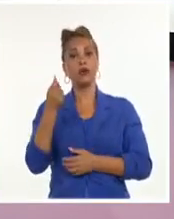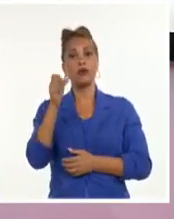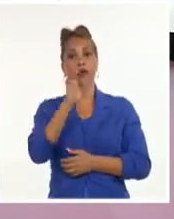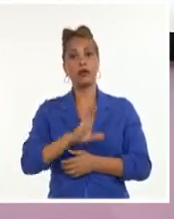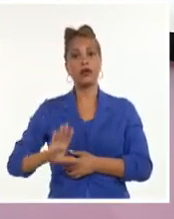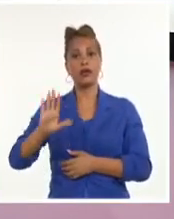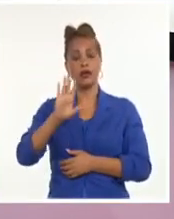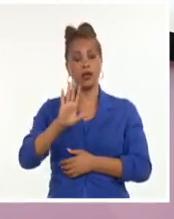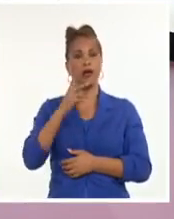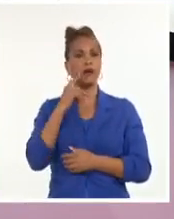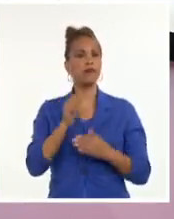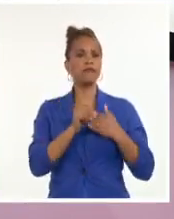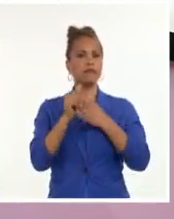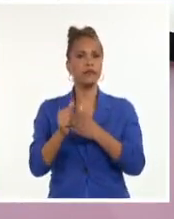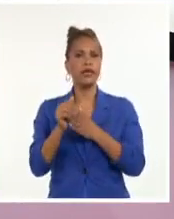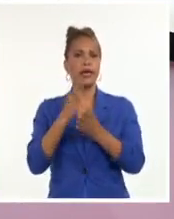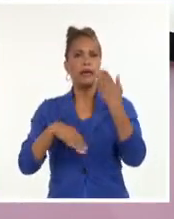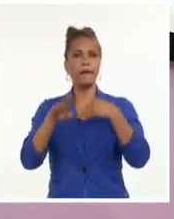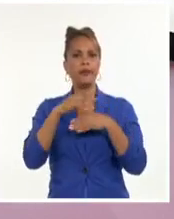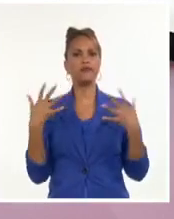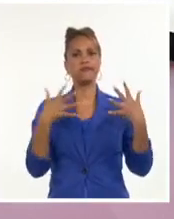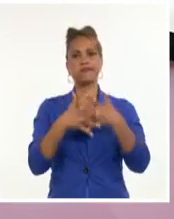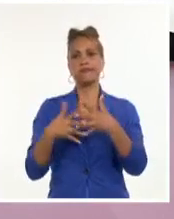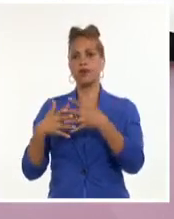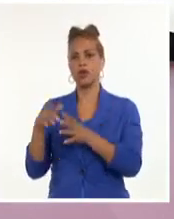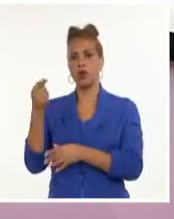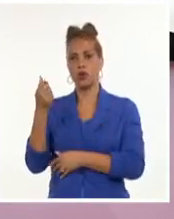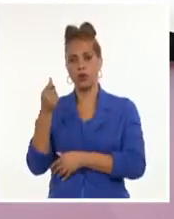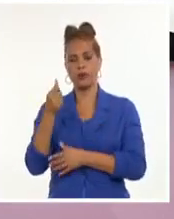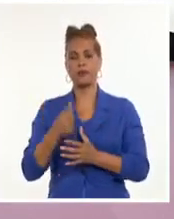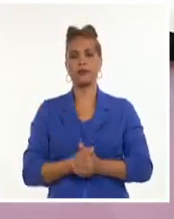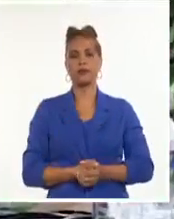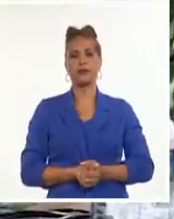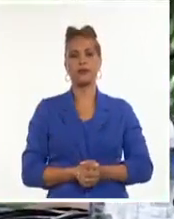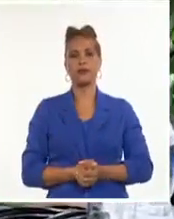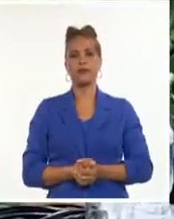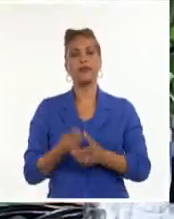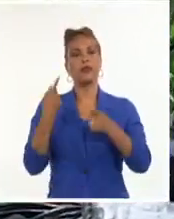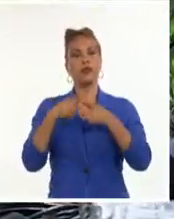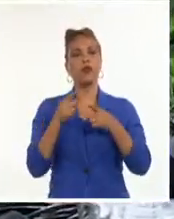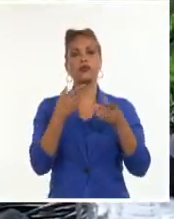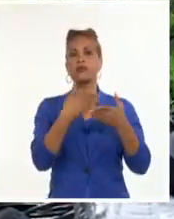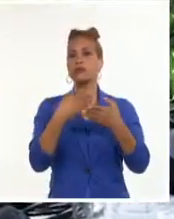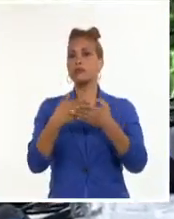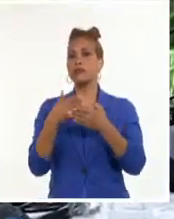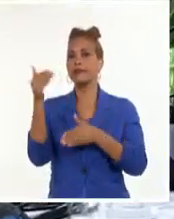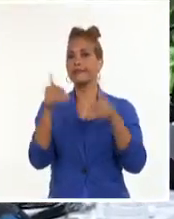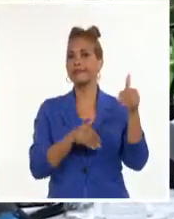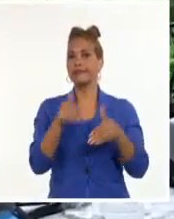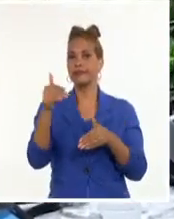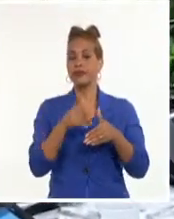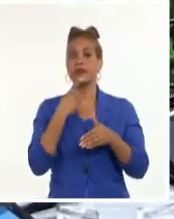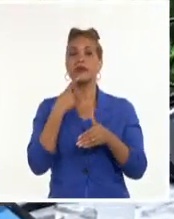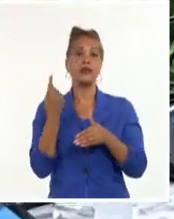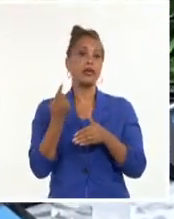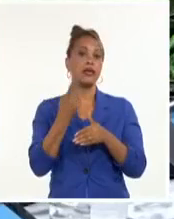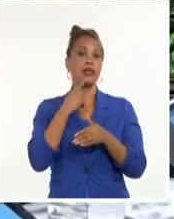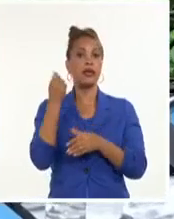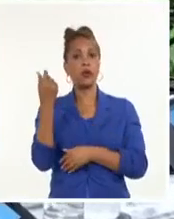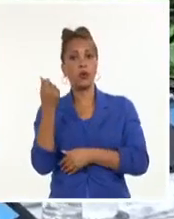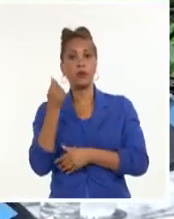estuvo al frente el ministro de Integración y Macroeconomía Sergei Glasiev. Entre los sectores previstos a potenciar figuran el de la